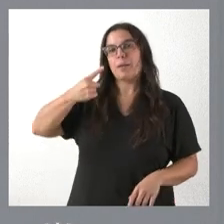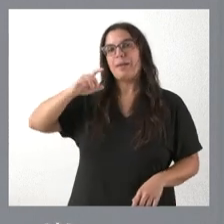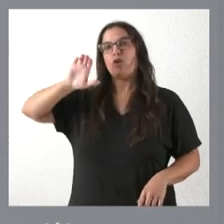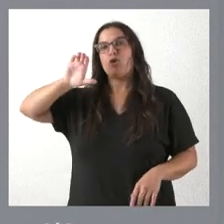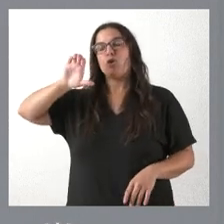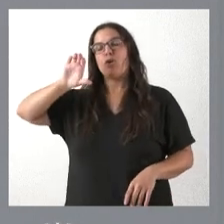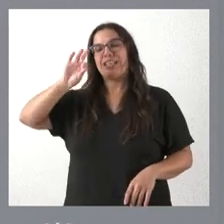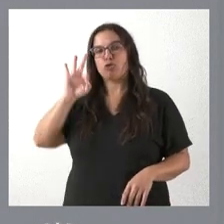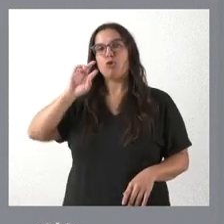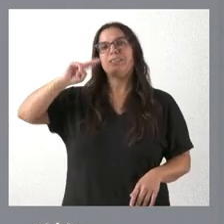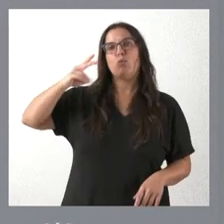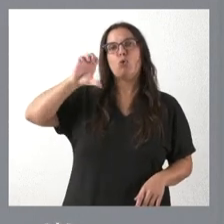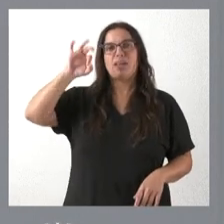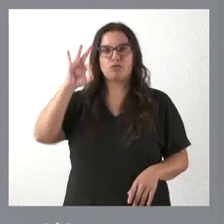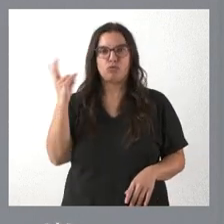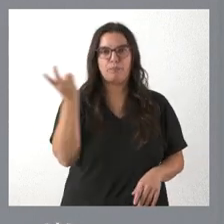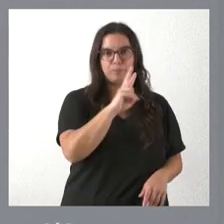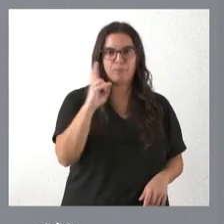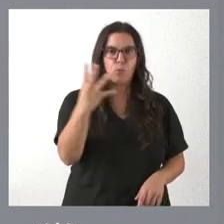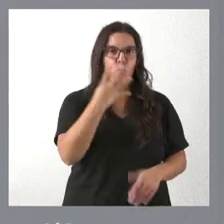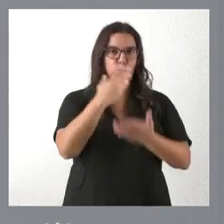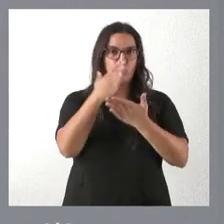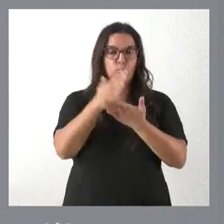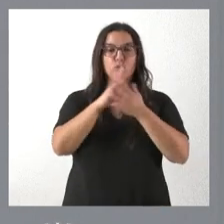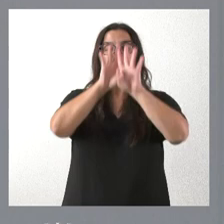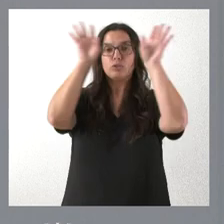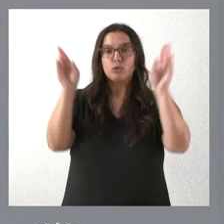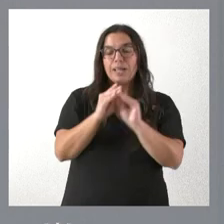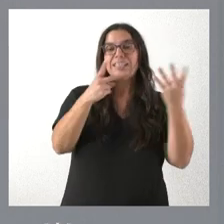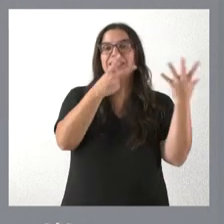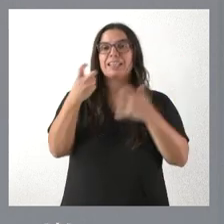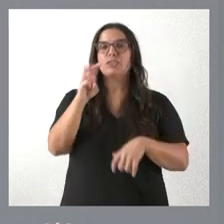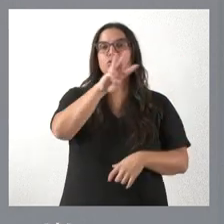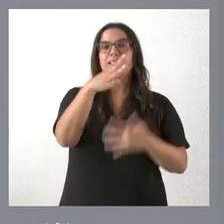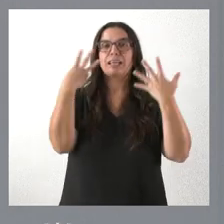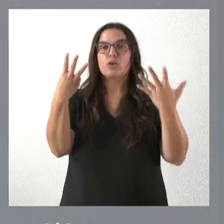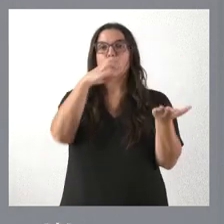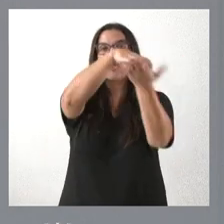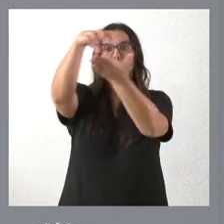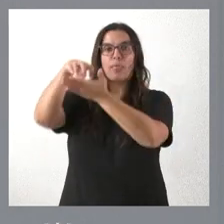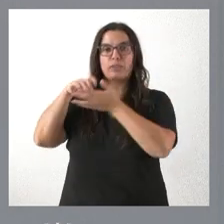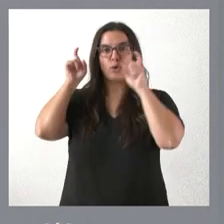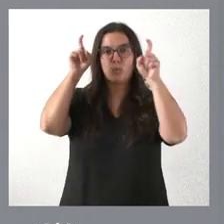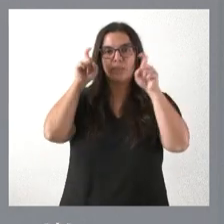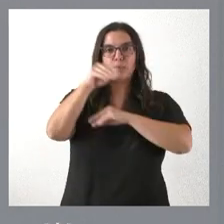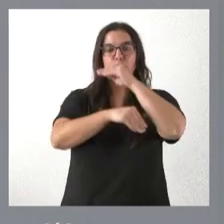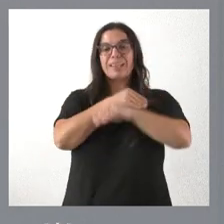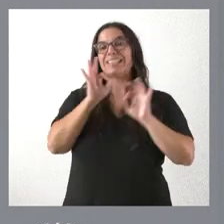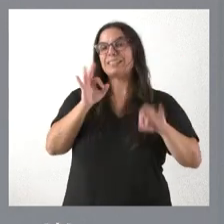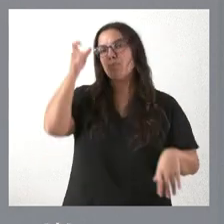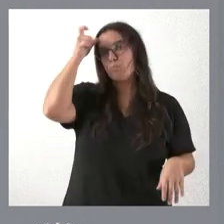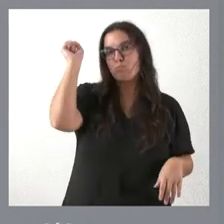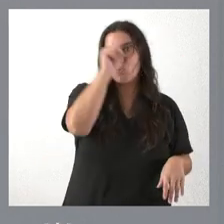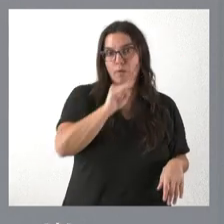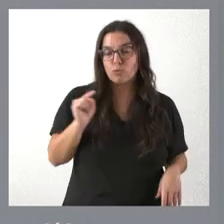secundaria obligatoria el programa se aplicará en un total de 738 centros educativos del mundo rural y